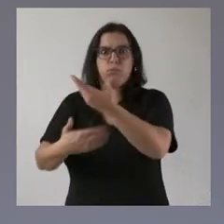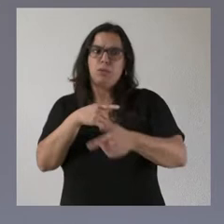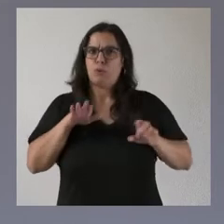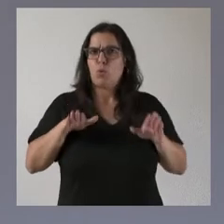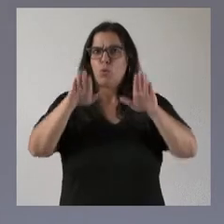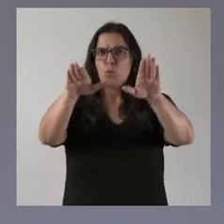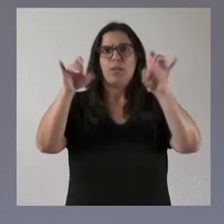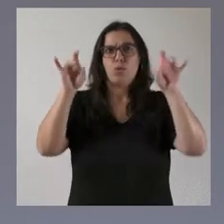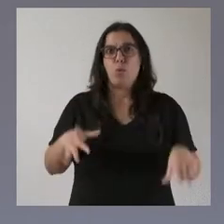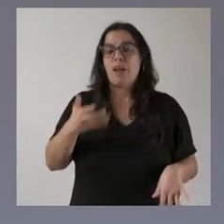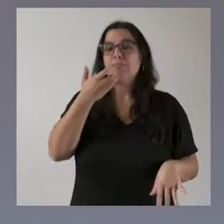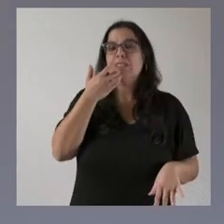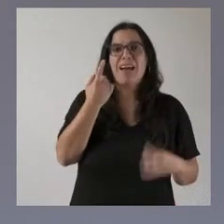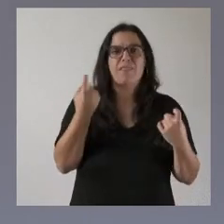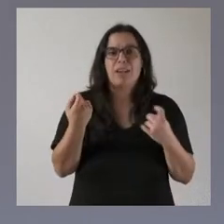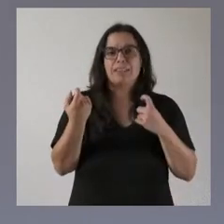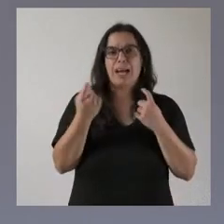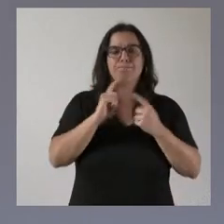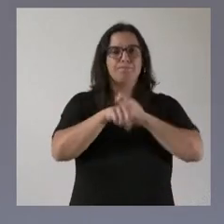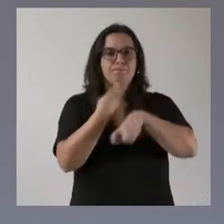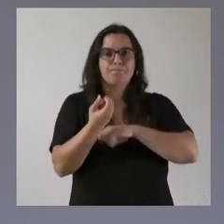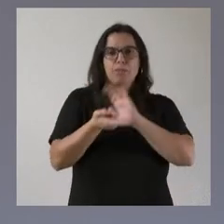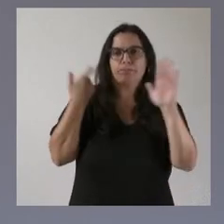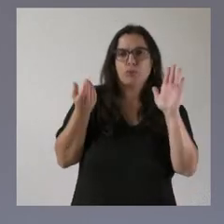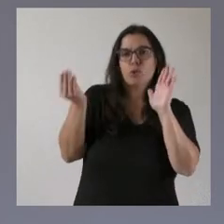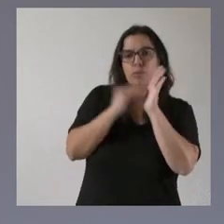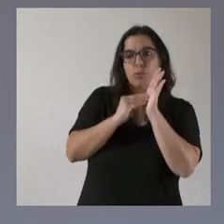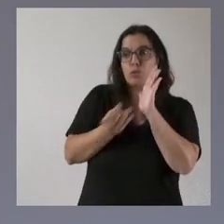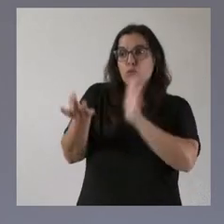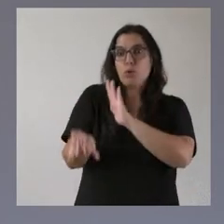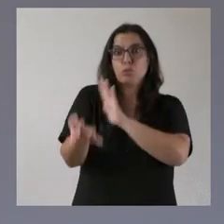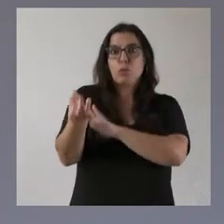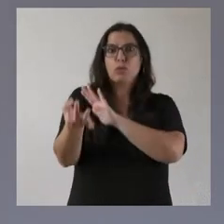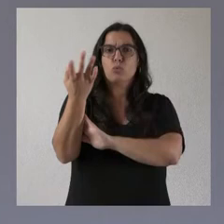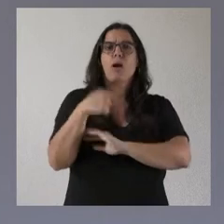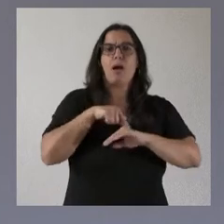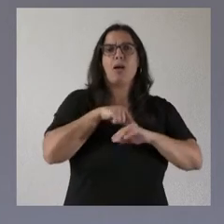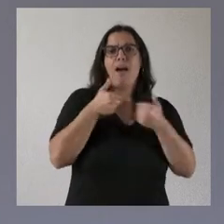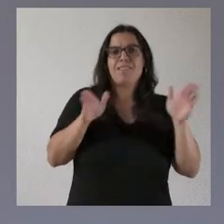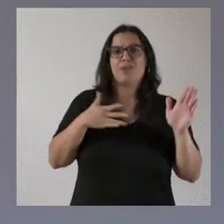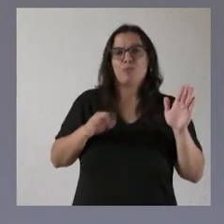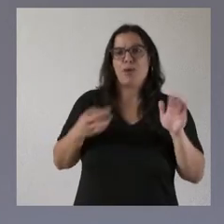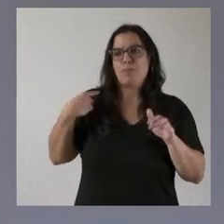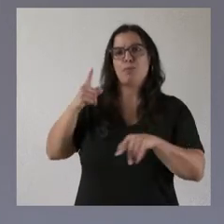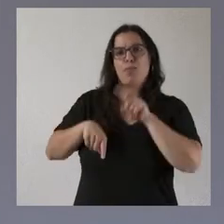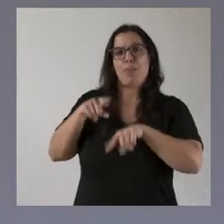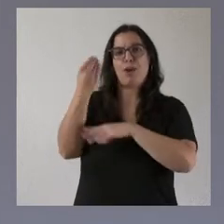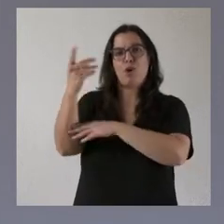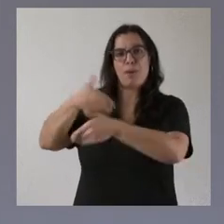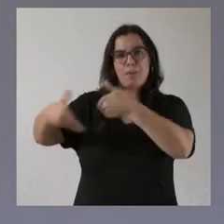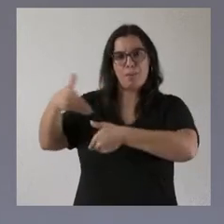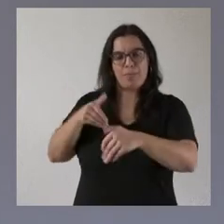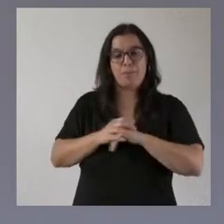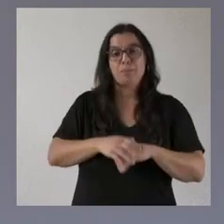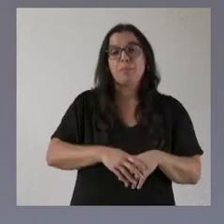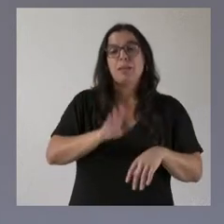incorpore las distintas medidas las distintas iniciativas que puedan ir surgiendo de la demanda de los propios jóvenes para este